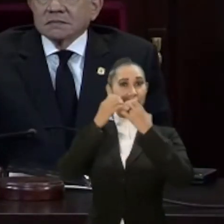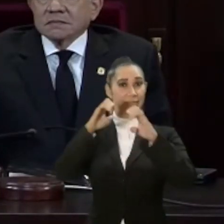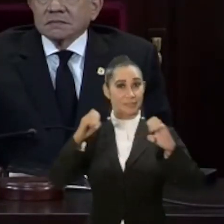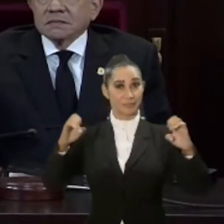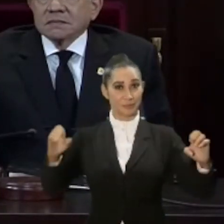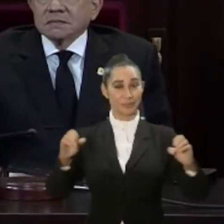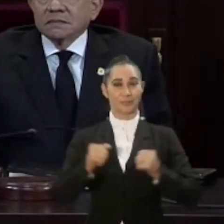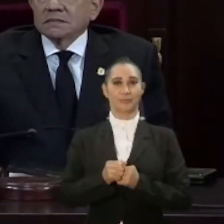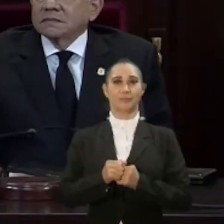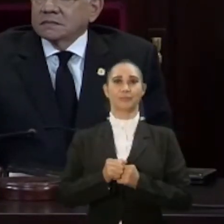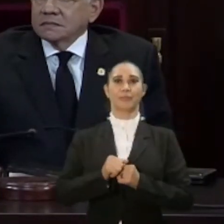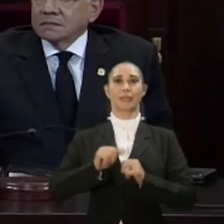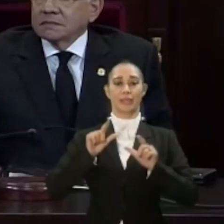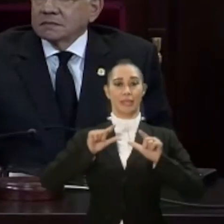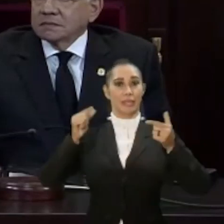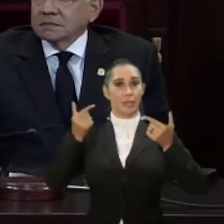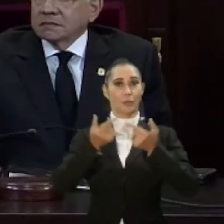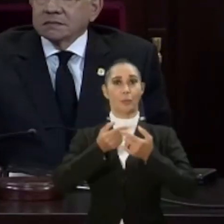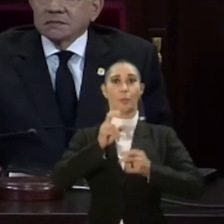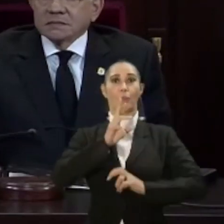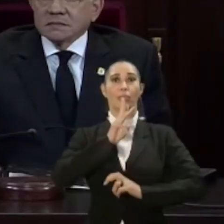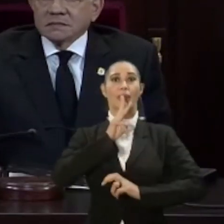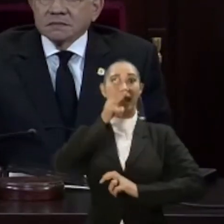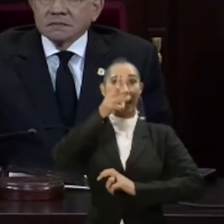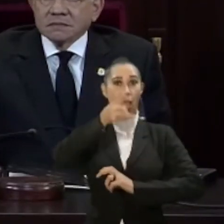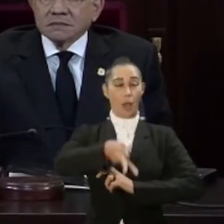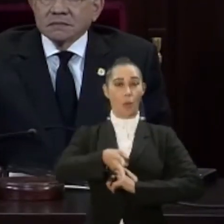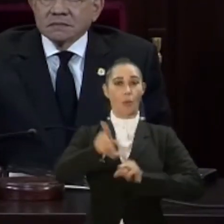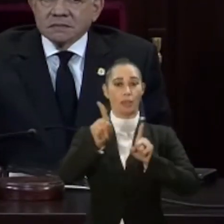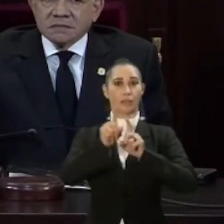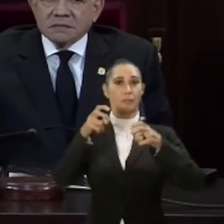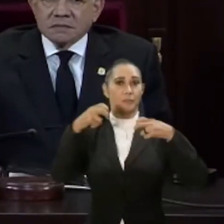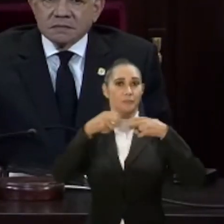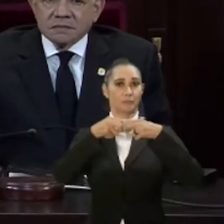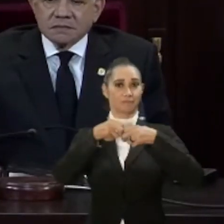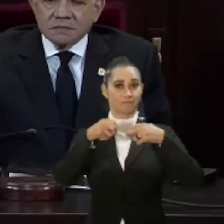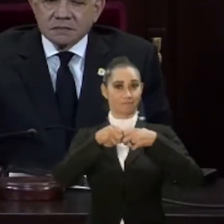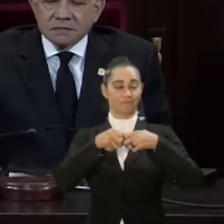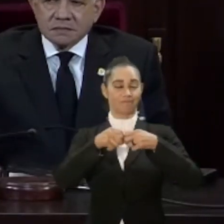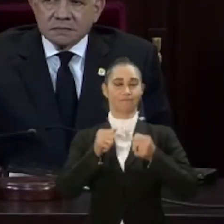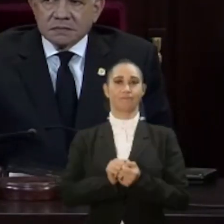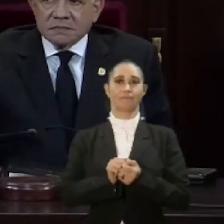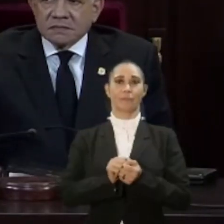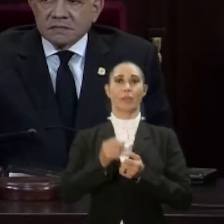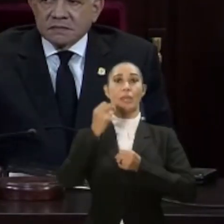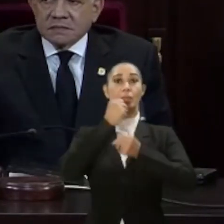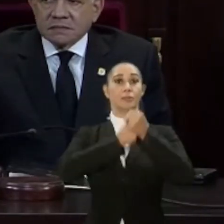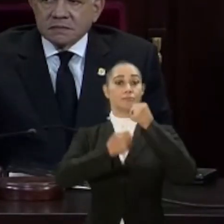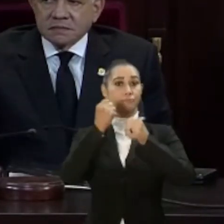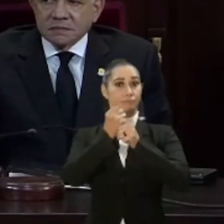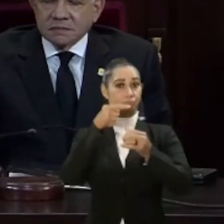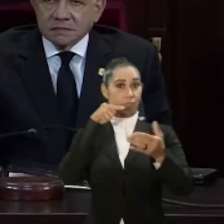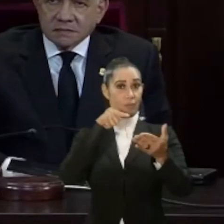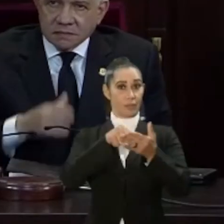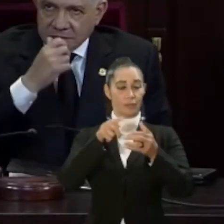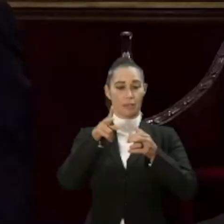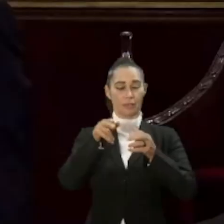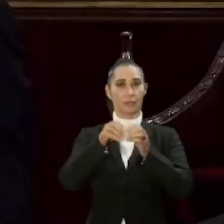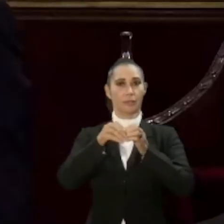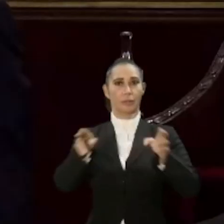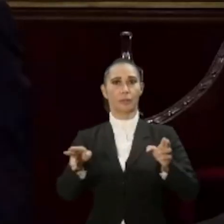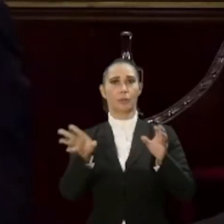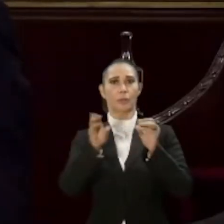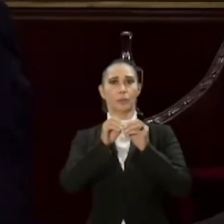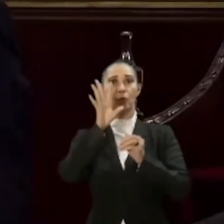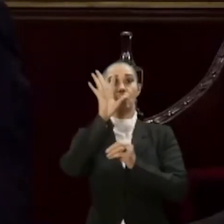esfuerzo, el sector del agua y el sector eléctrico. Durante este año inauguramos un total